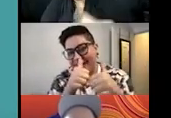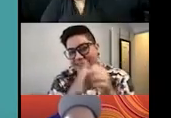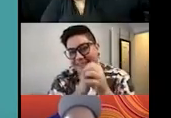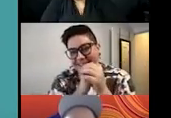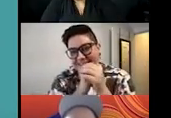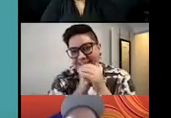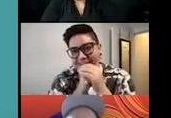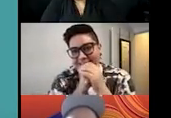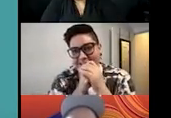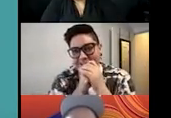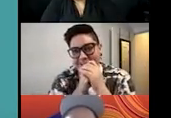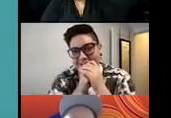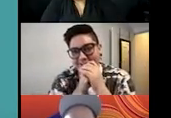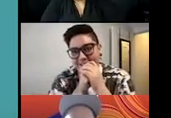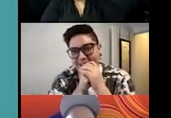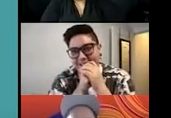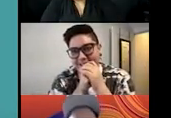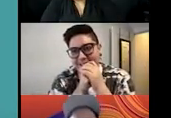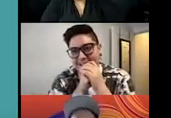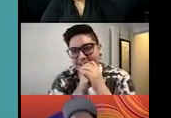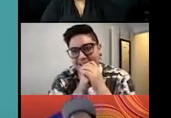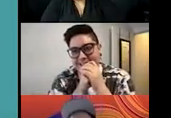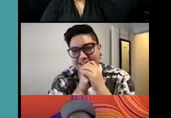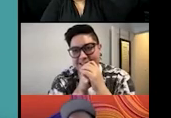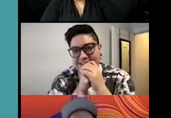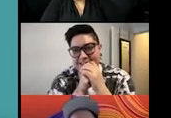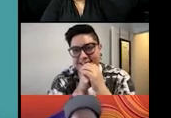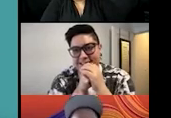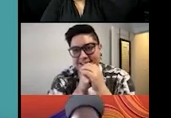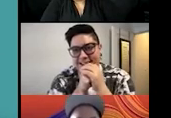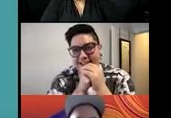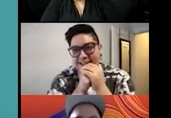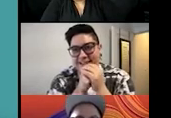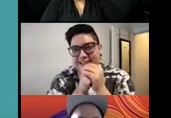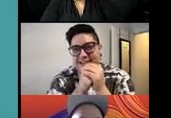en esos días